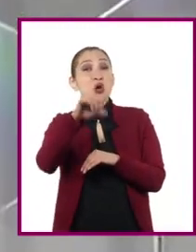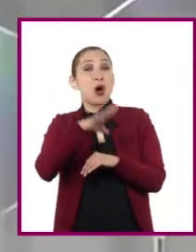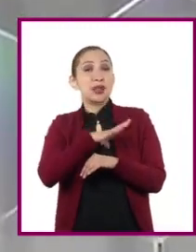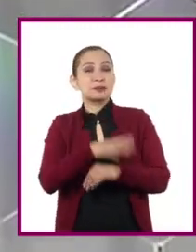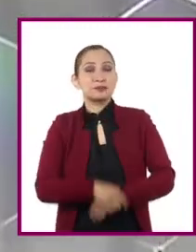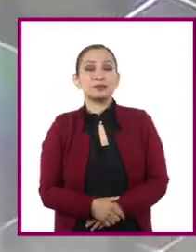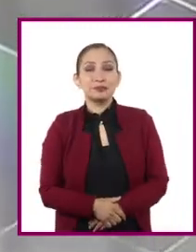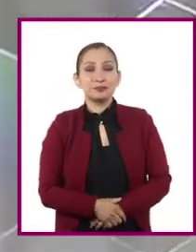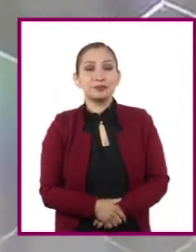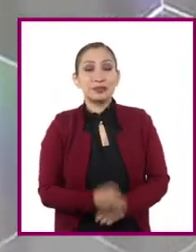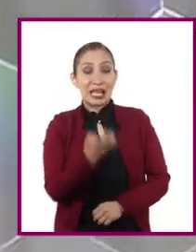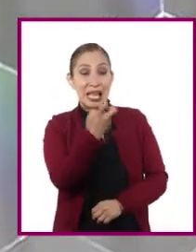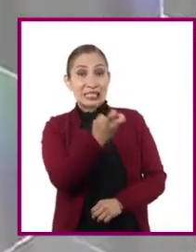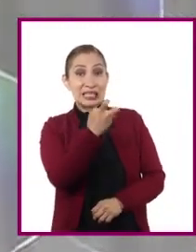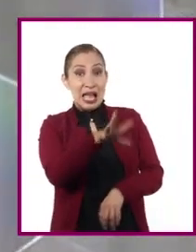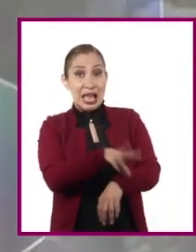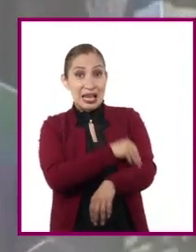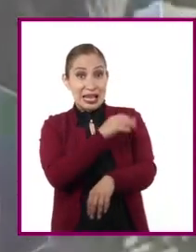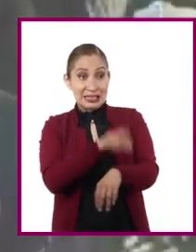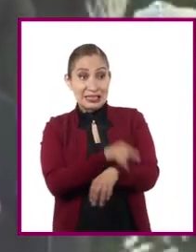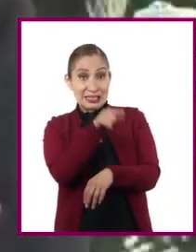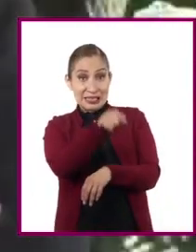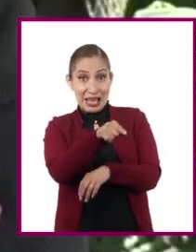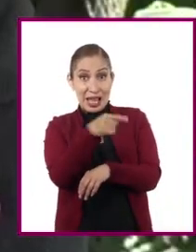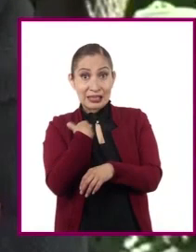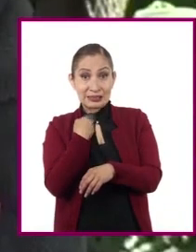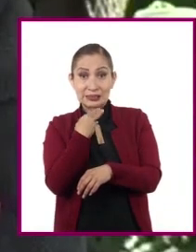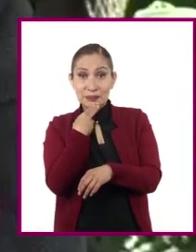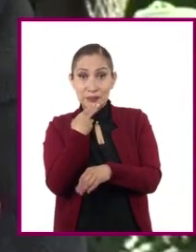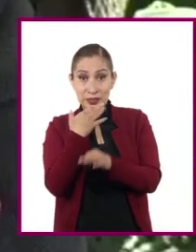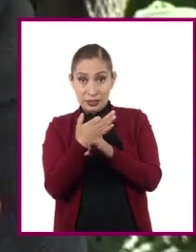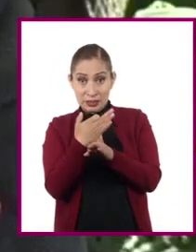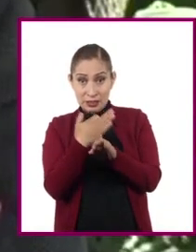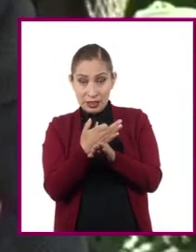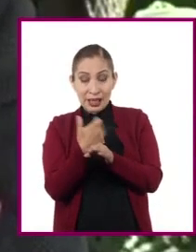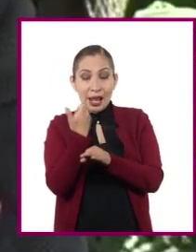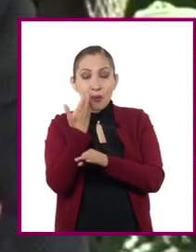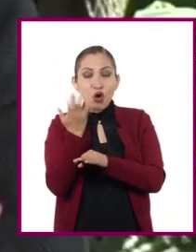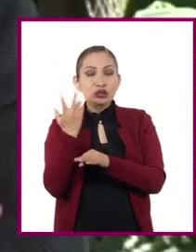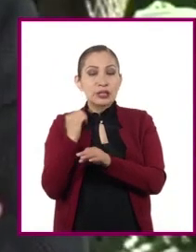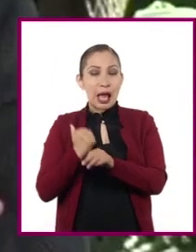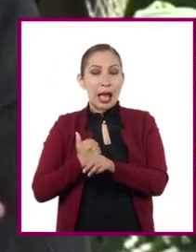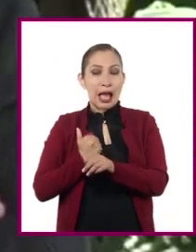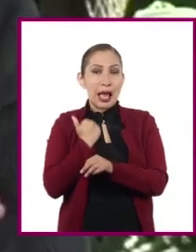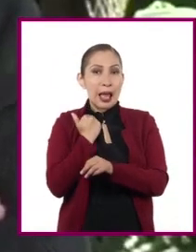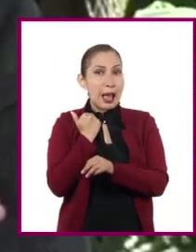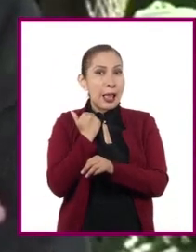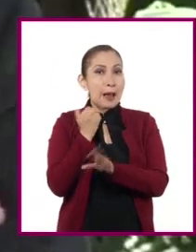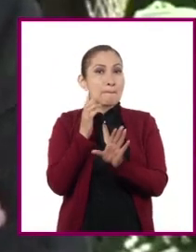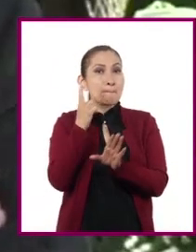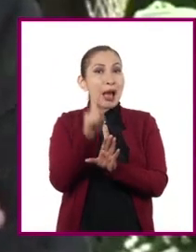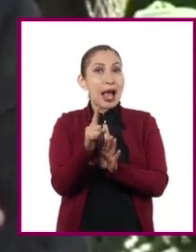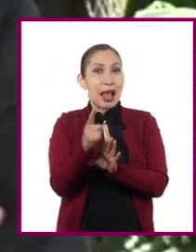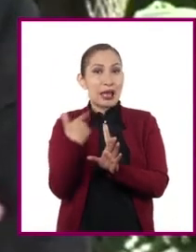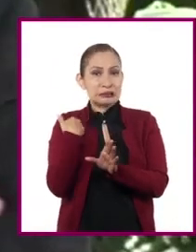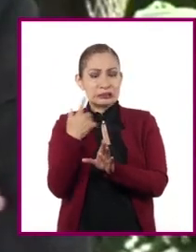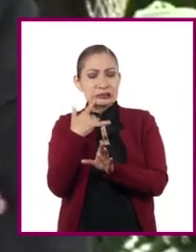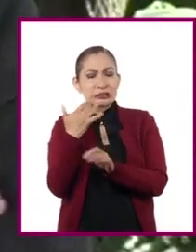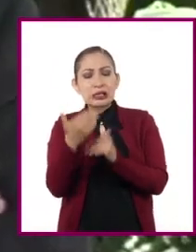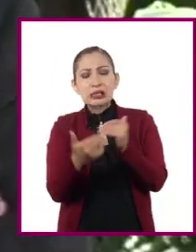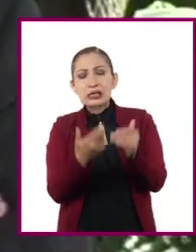hay. Este recurso energético actualmente lo queremos aprovechar en forma